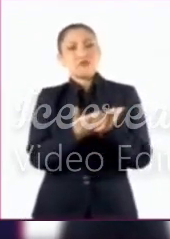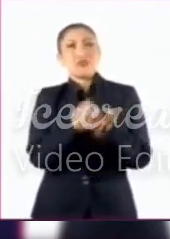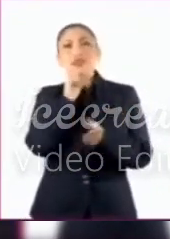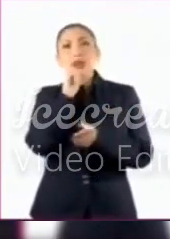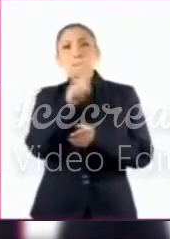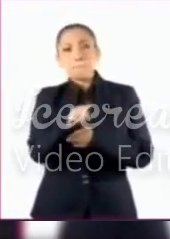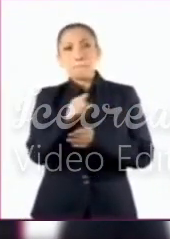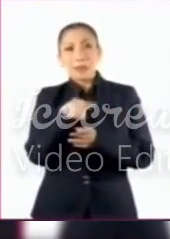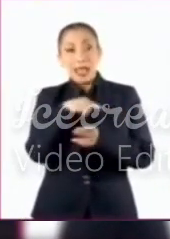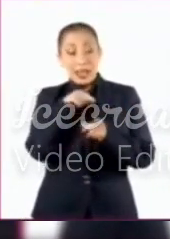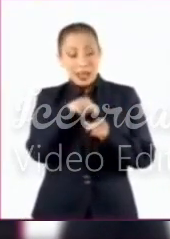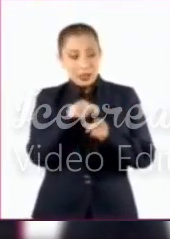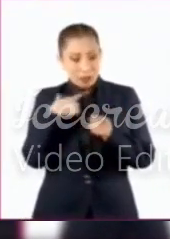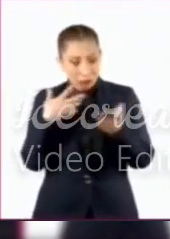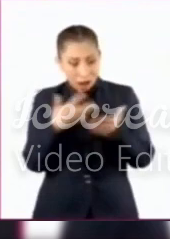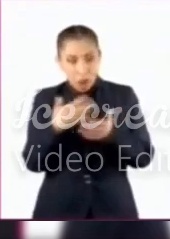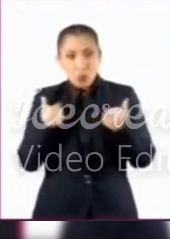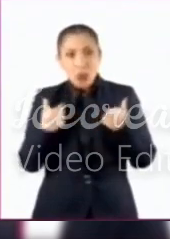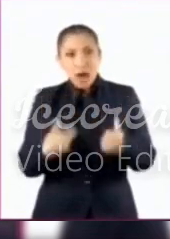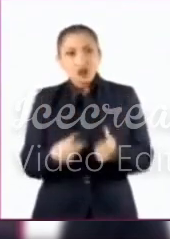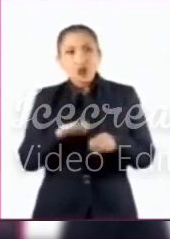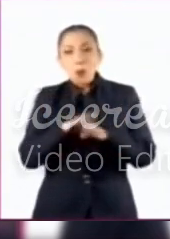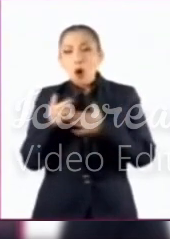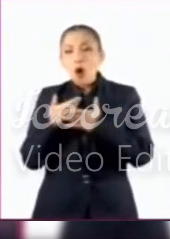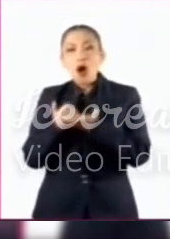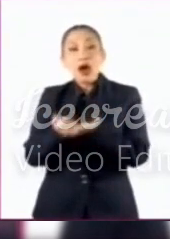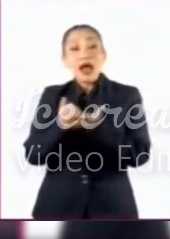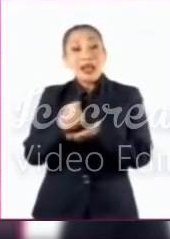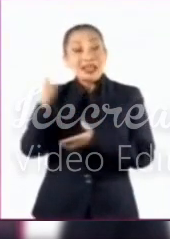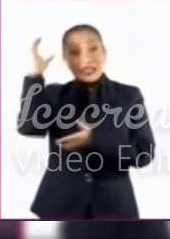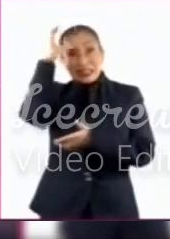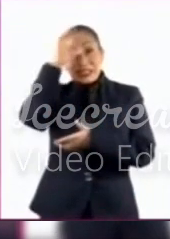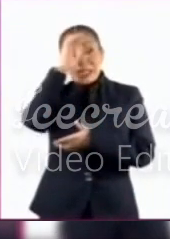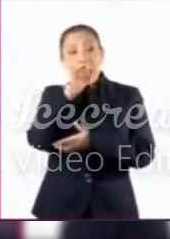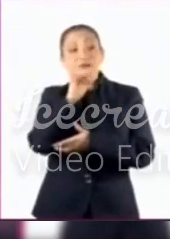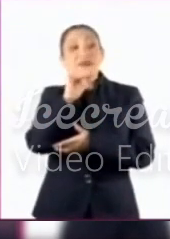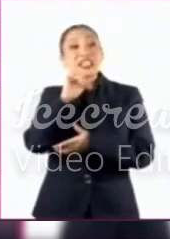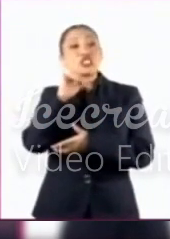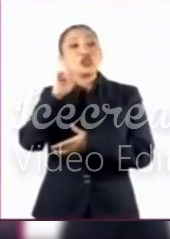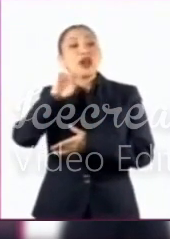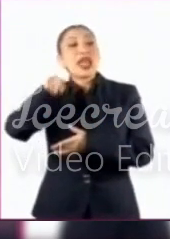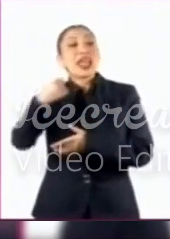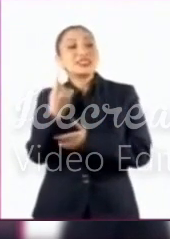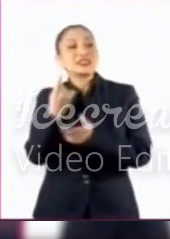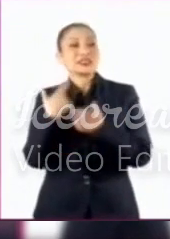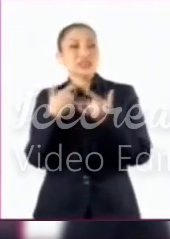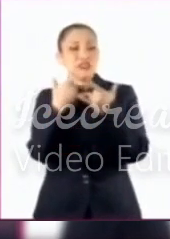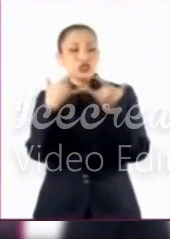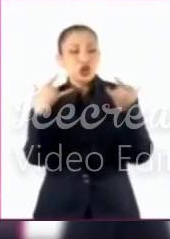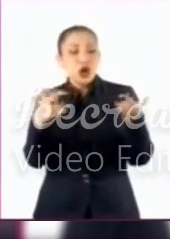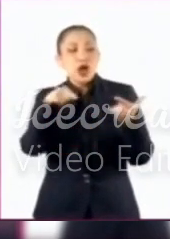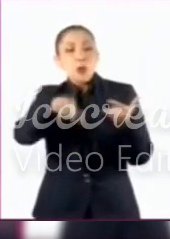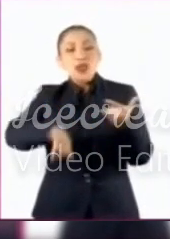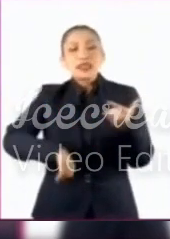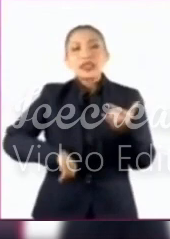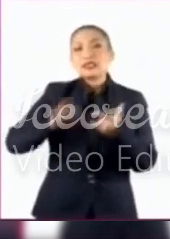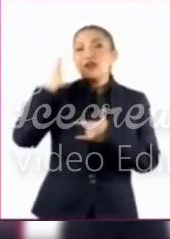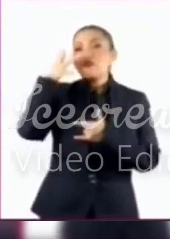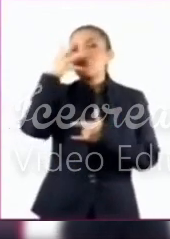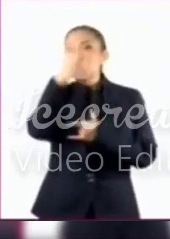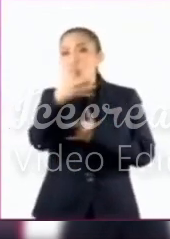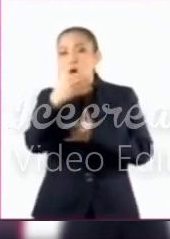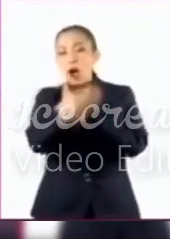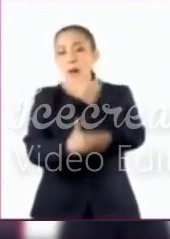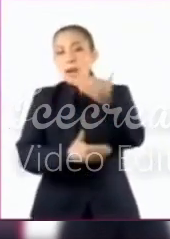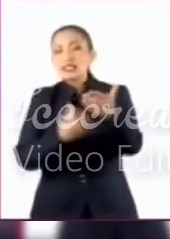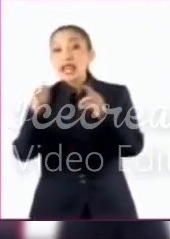además del impacto que tienen en la humanidad. La ciencia ficción es el subgénero narrativo que tiene interés sobre el futuro,